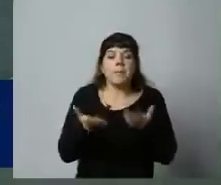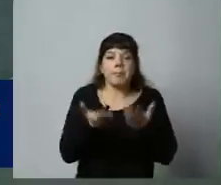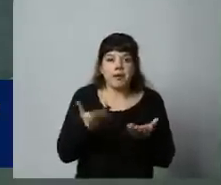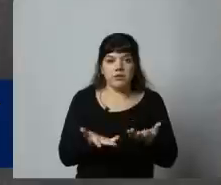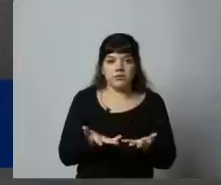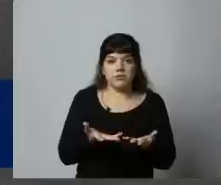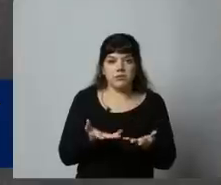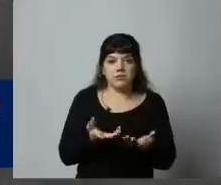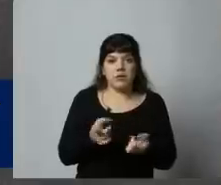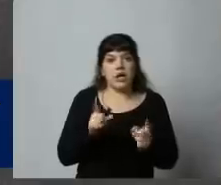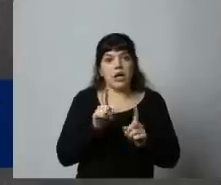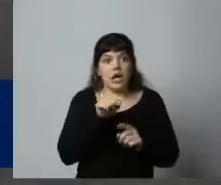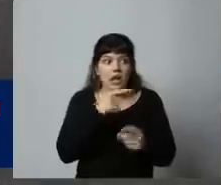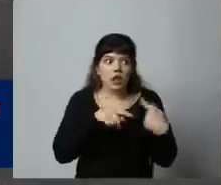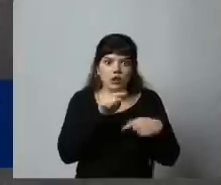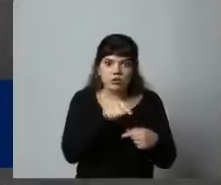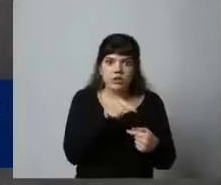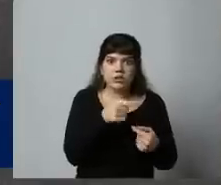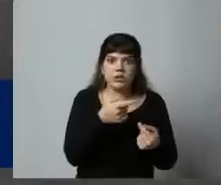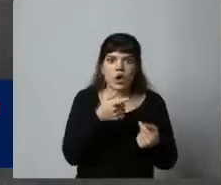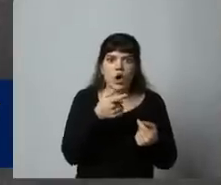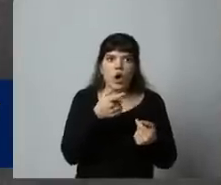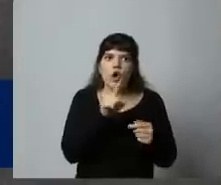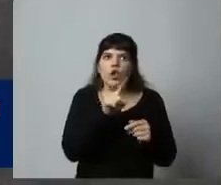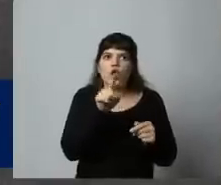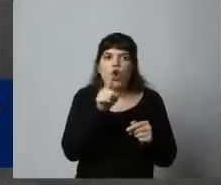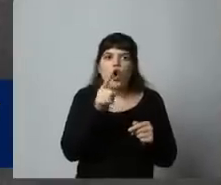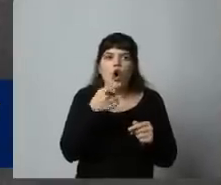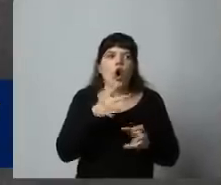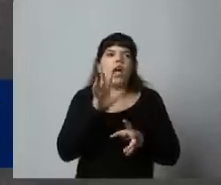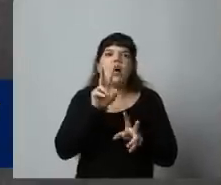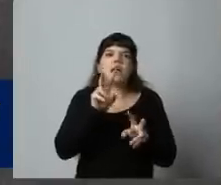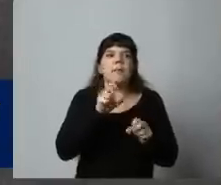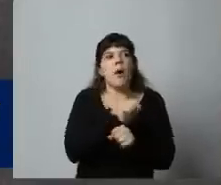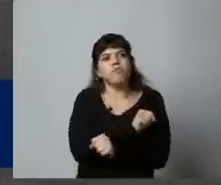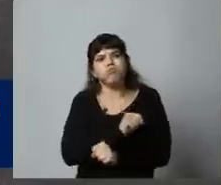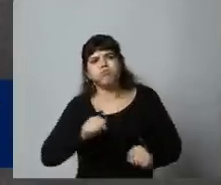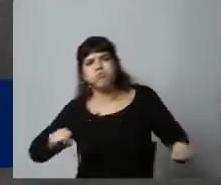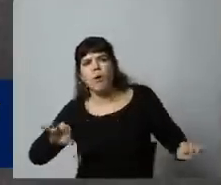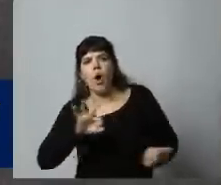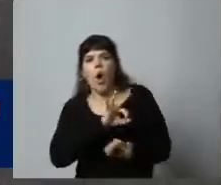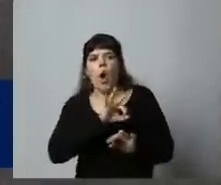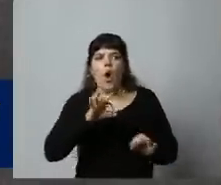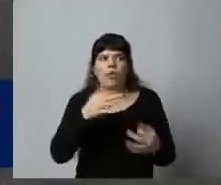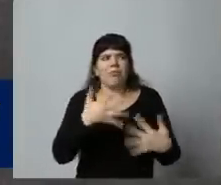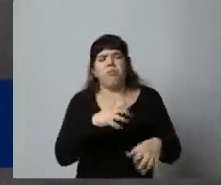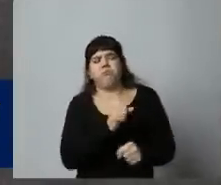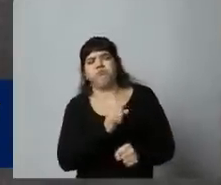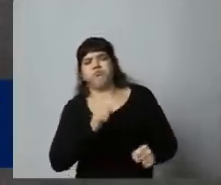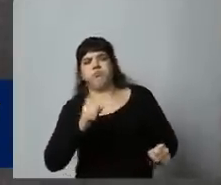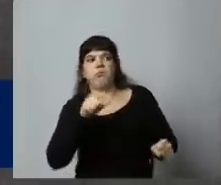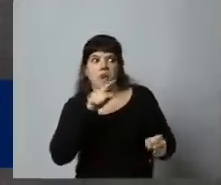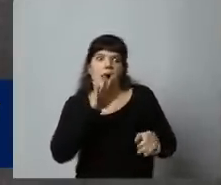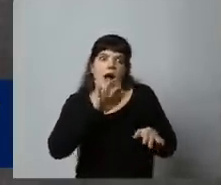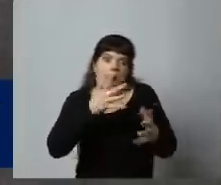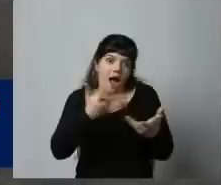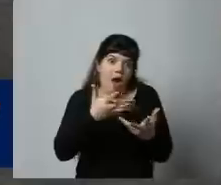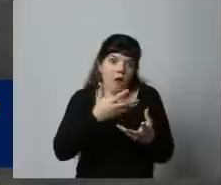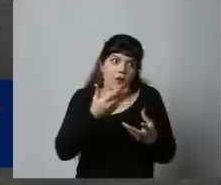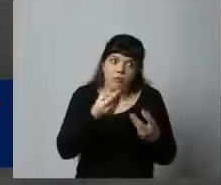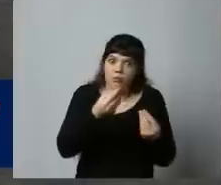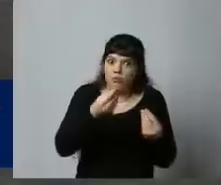menos encia de ese factor nocivo que es la obesidad y el sobrepeso que está afectando un porcentaje muy alto de